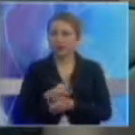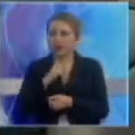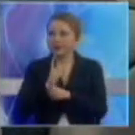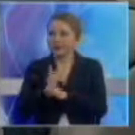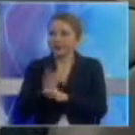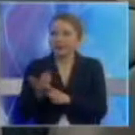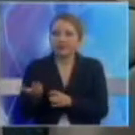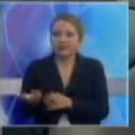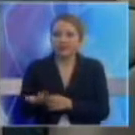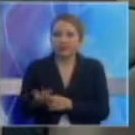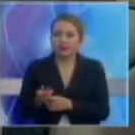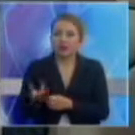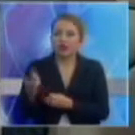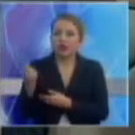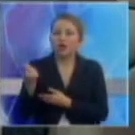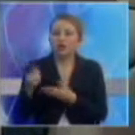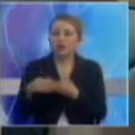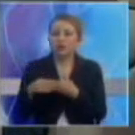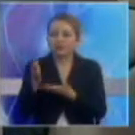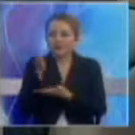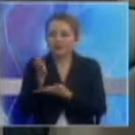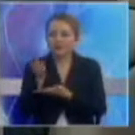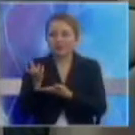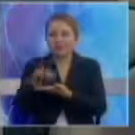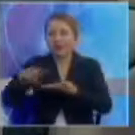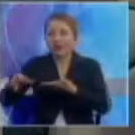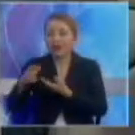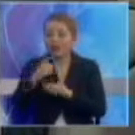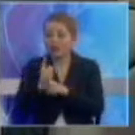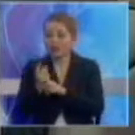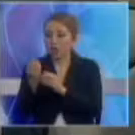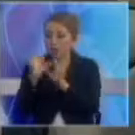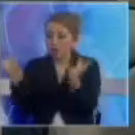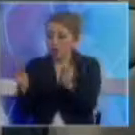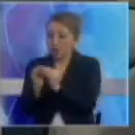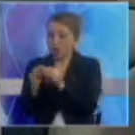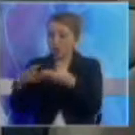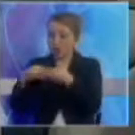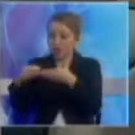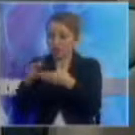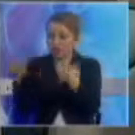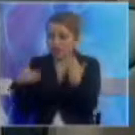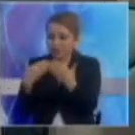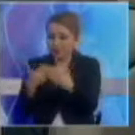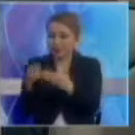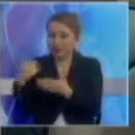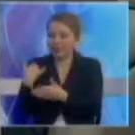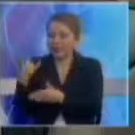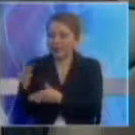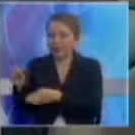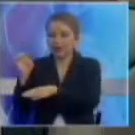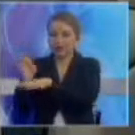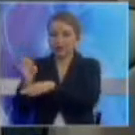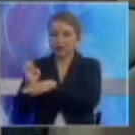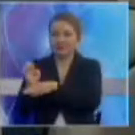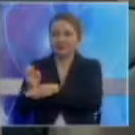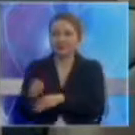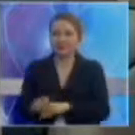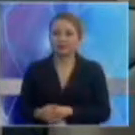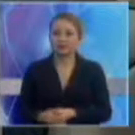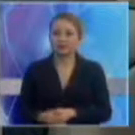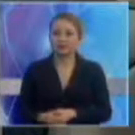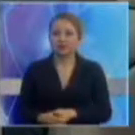en el caso de las monedas fraccionarias, el total en dólares de las monedas fraccionarias que existen en el Ecuador